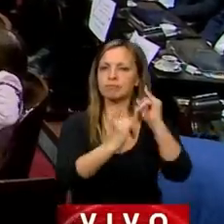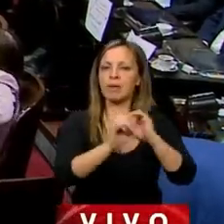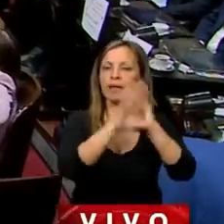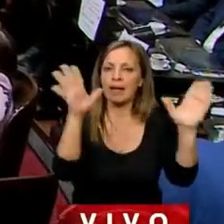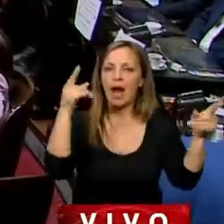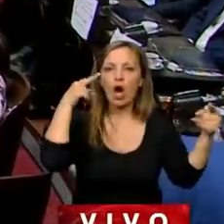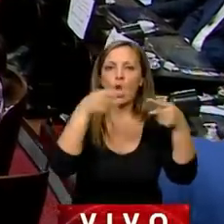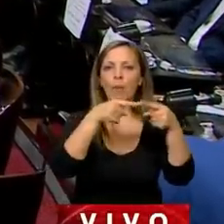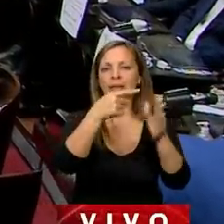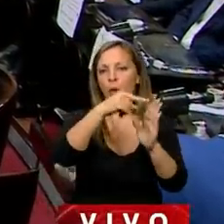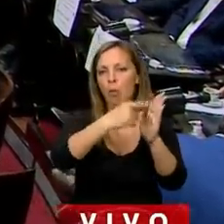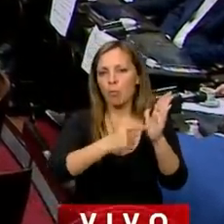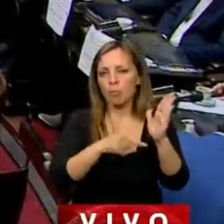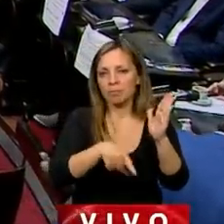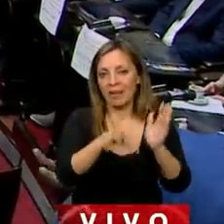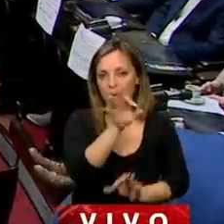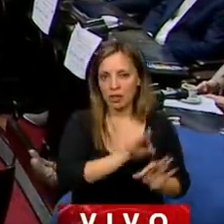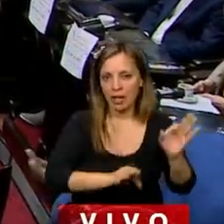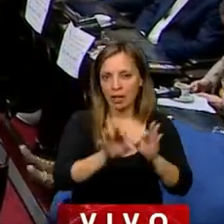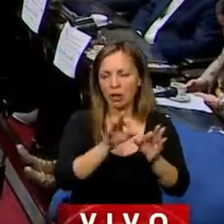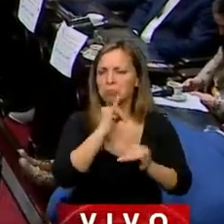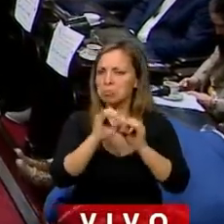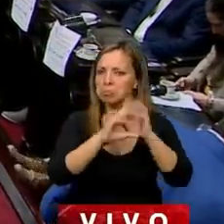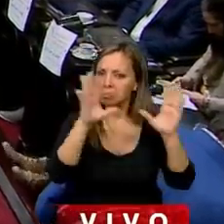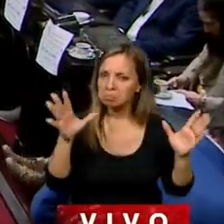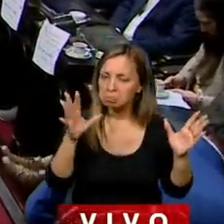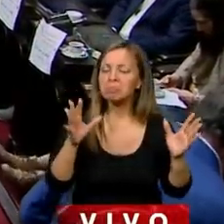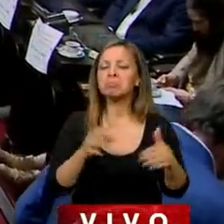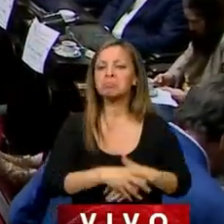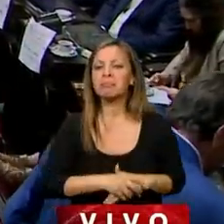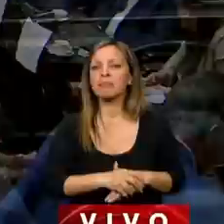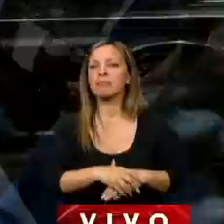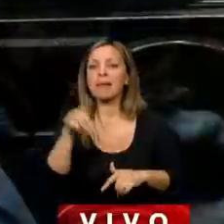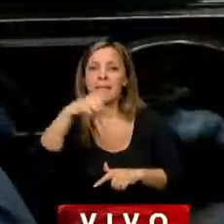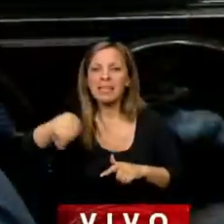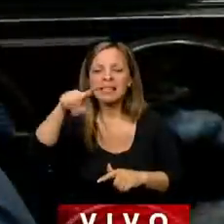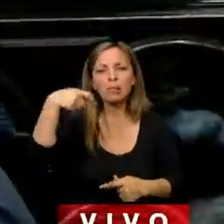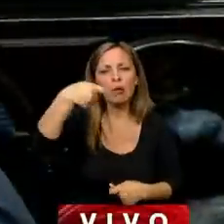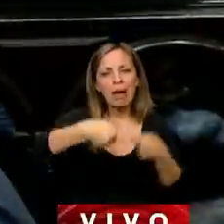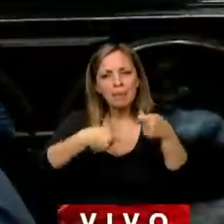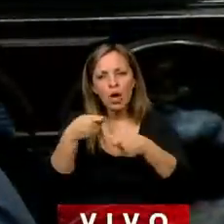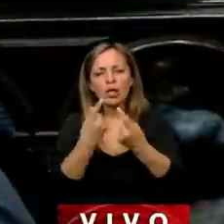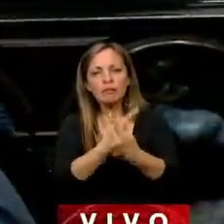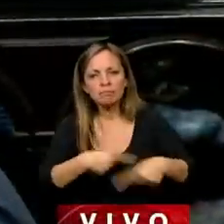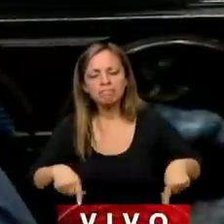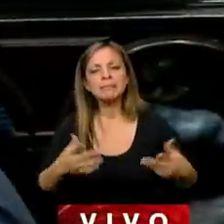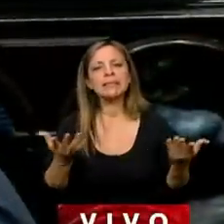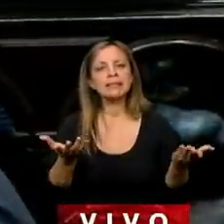los objetivos de este proyecto, con una cantidad de consideraciones que se hicieron después, realmente,